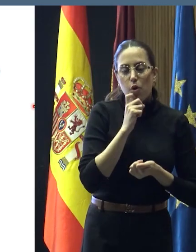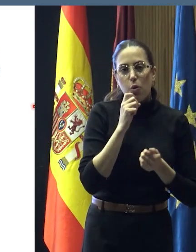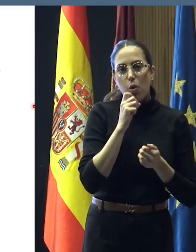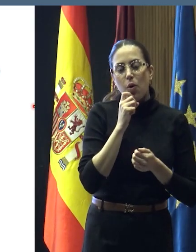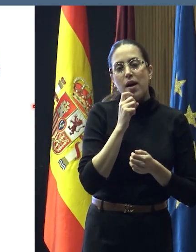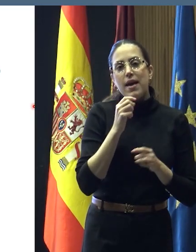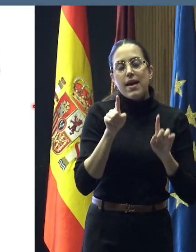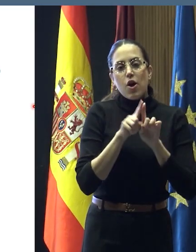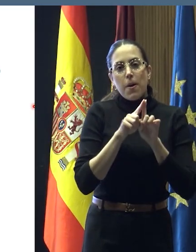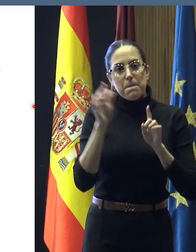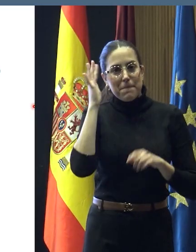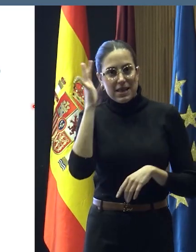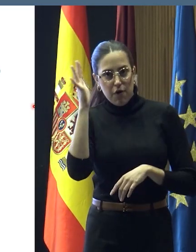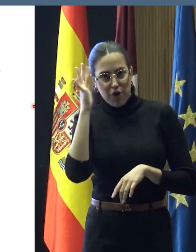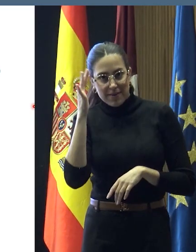metáfora.